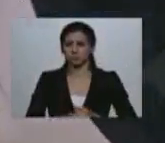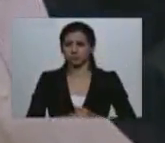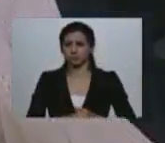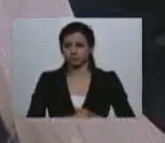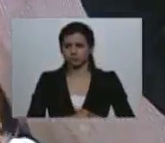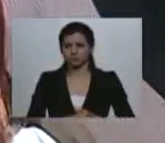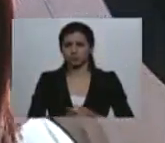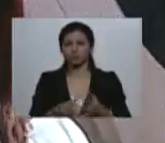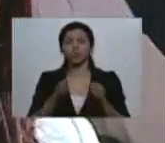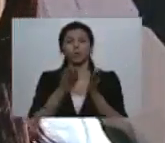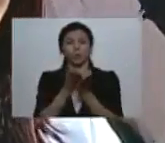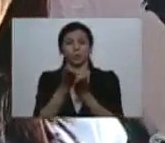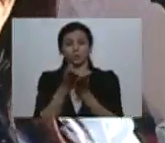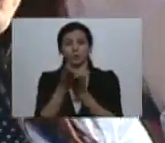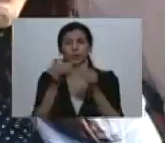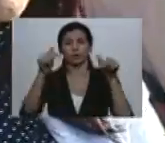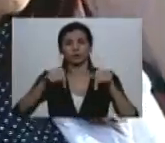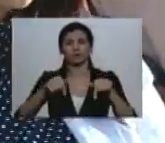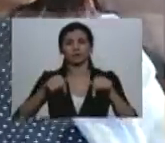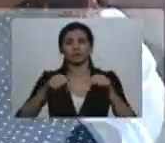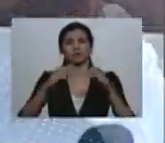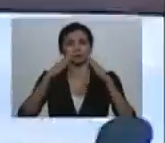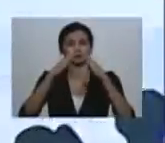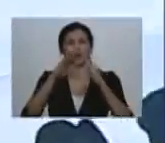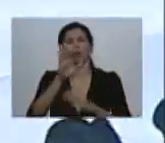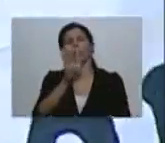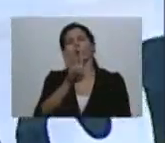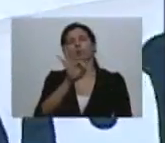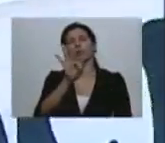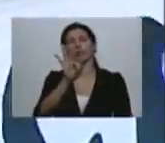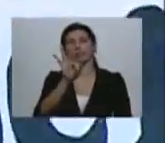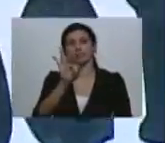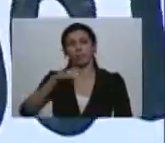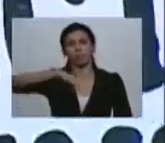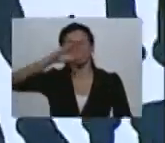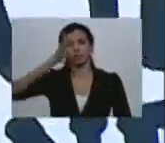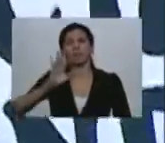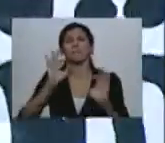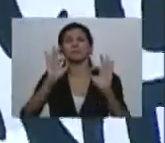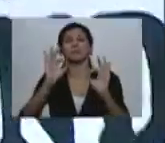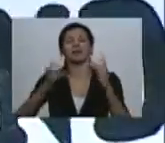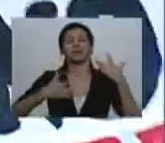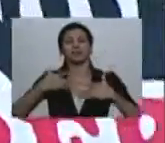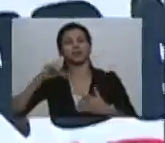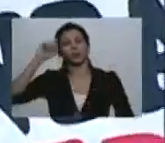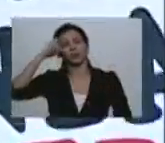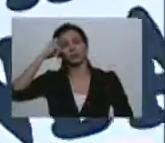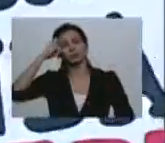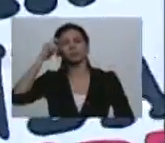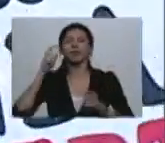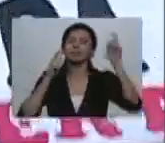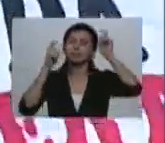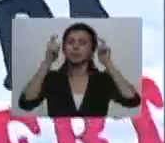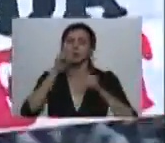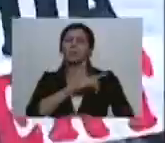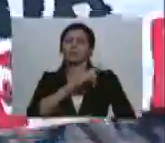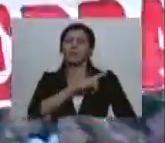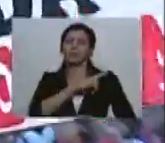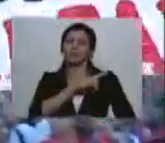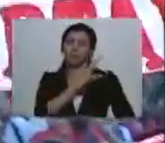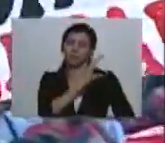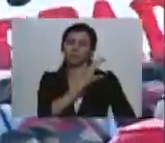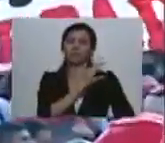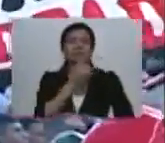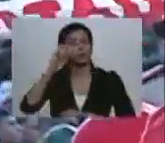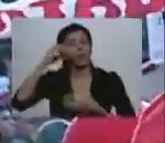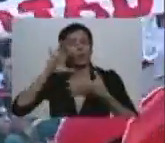Y bien, continuamos en el cuartel de la montaña con esta actividad especial recordando al comandante Hugo Chávez. recordando la